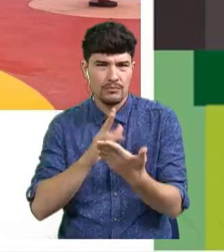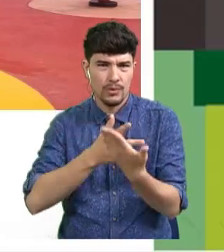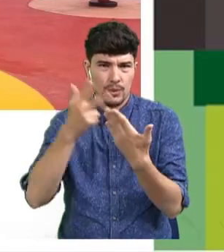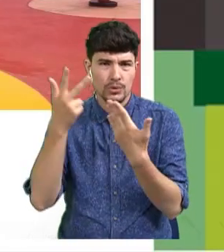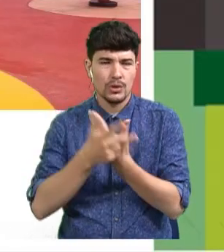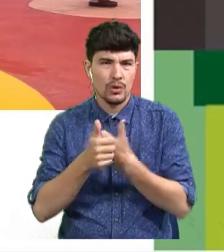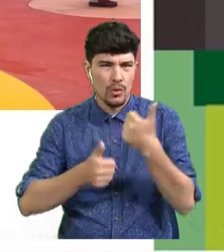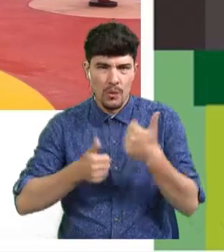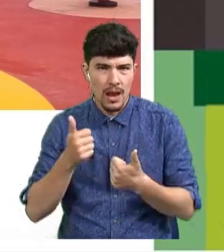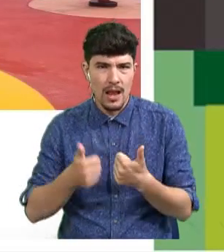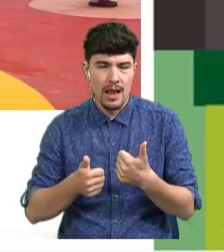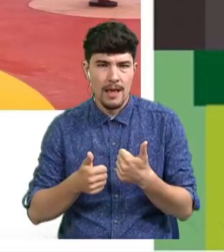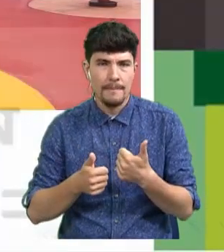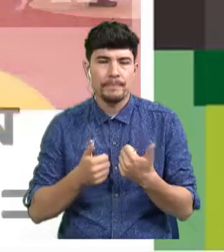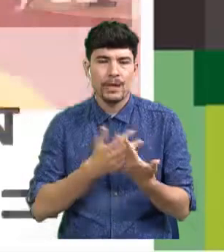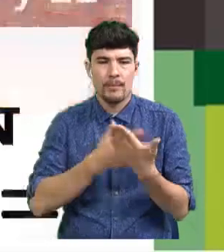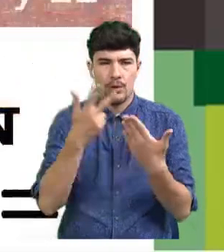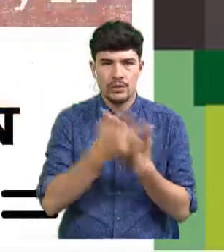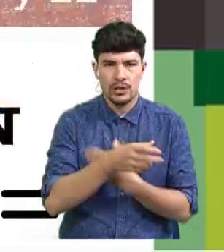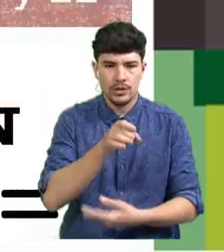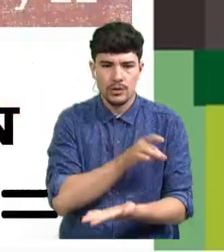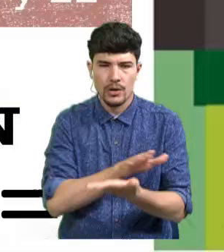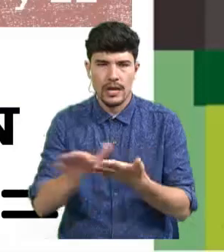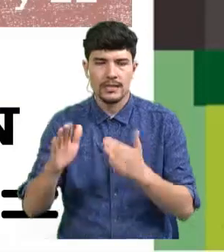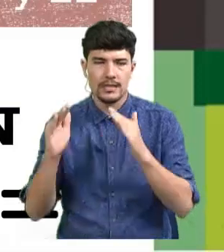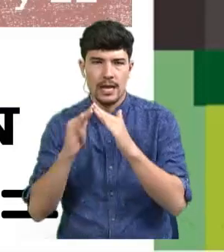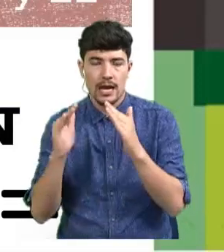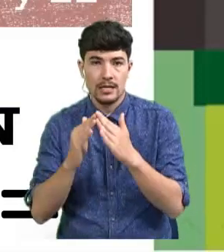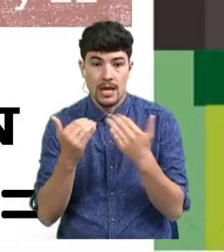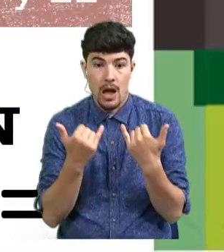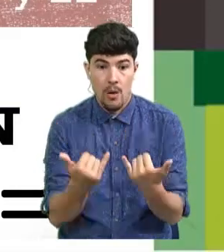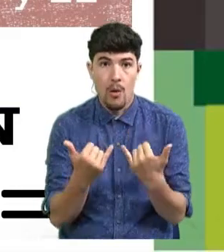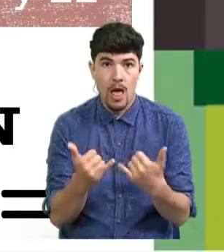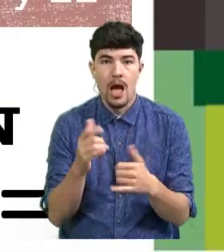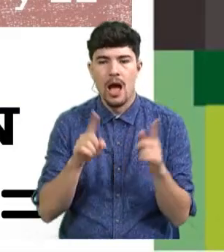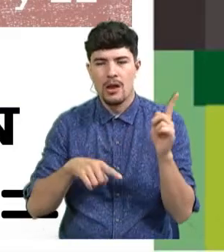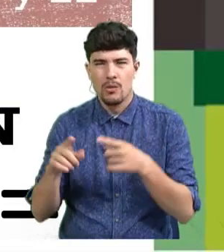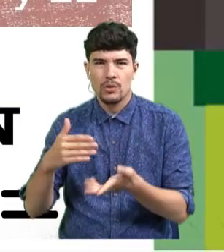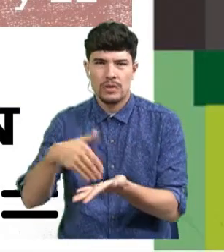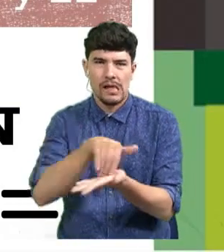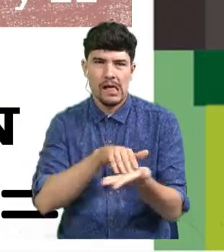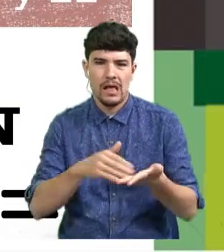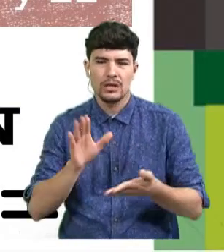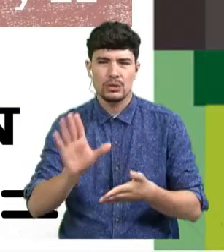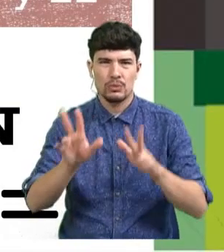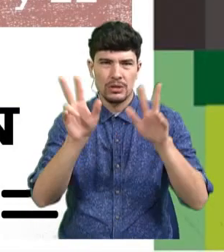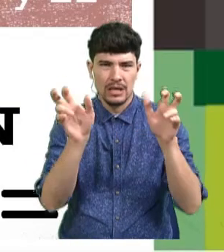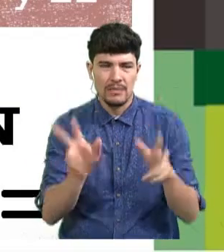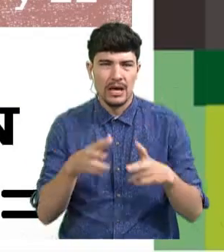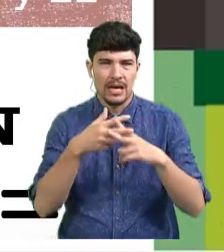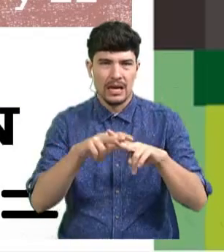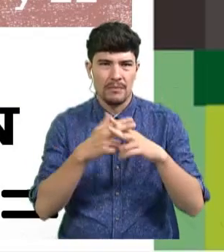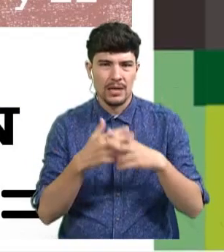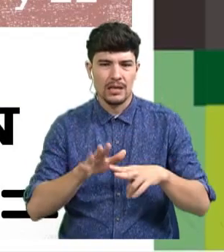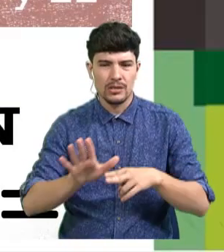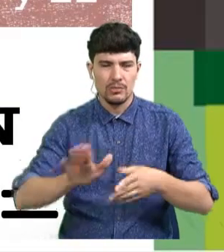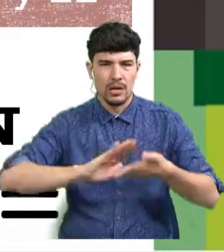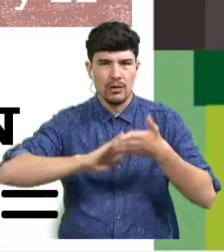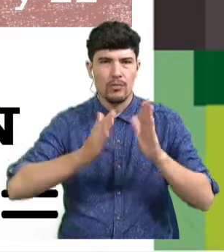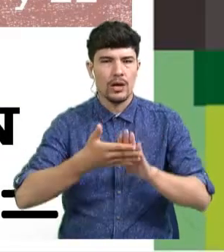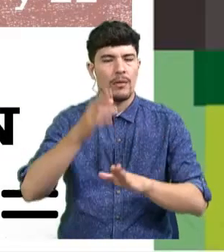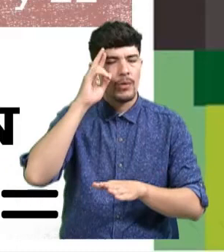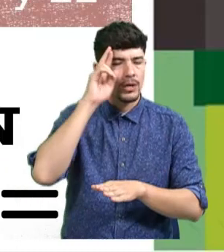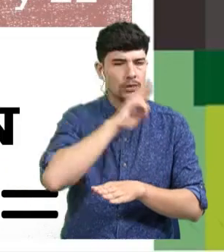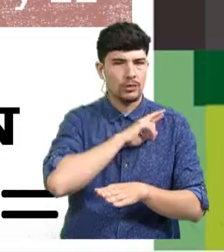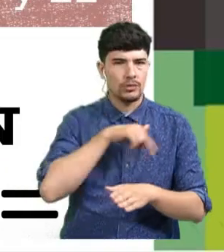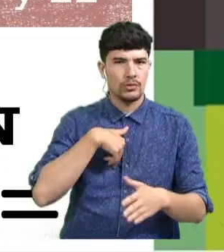proyectos de gratuidad, que aún hoy tienen ciertas deficiencias en el tema de equipamiento comunal, es lo que